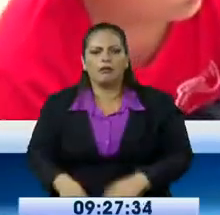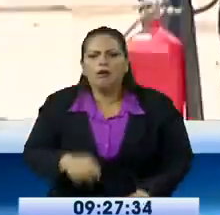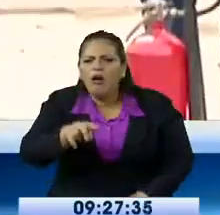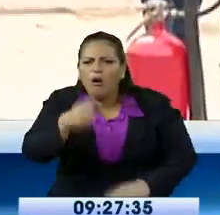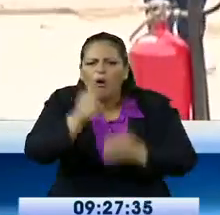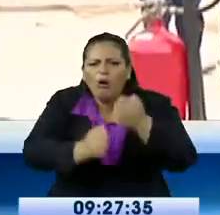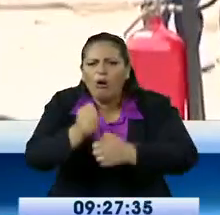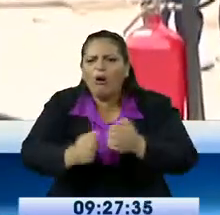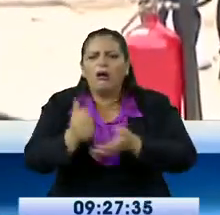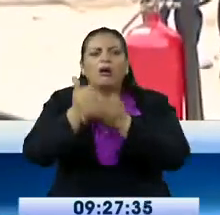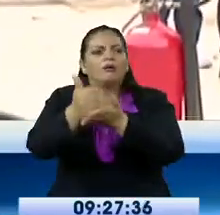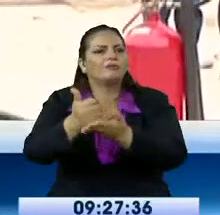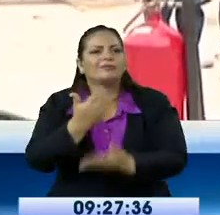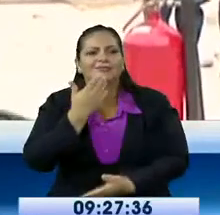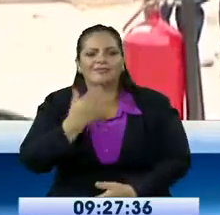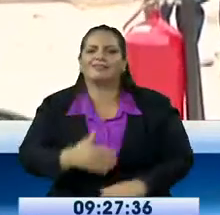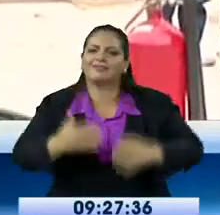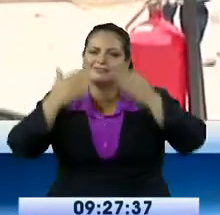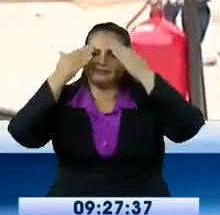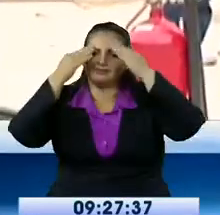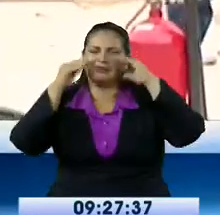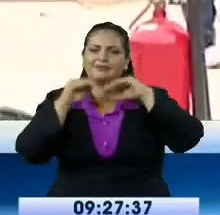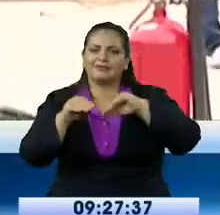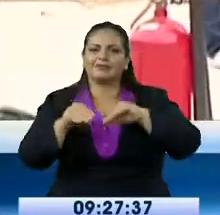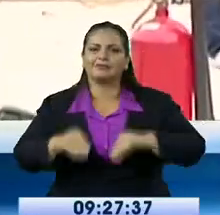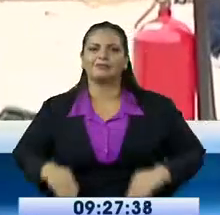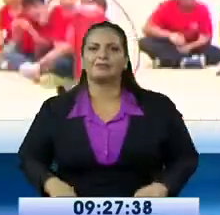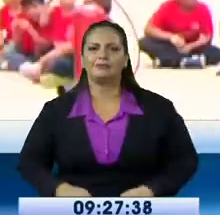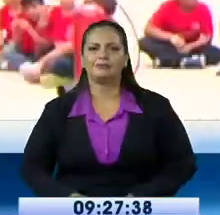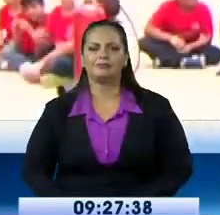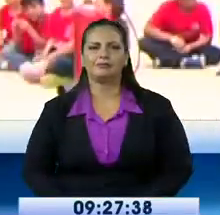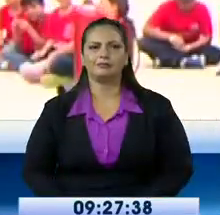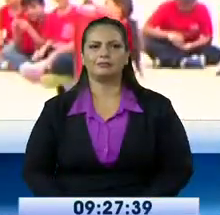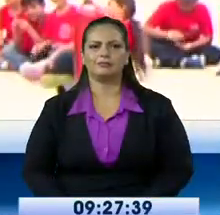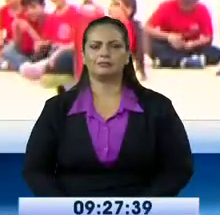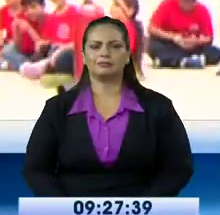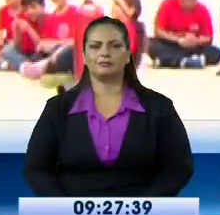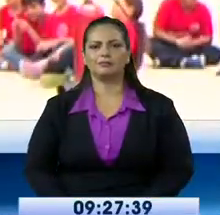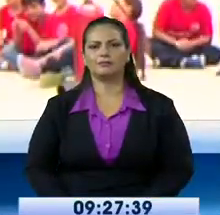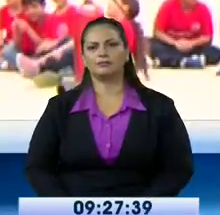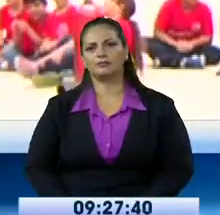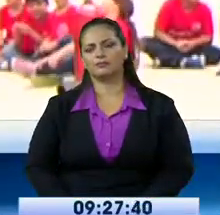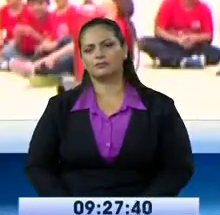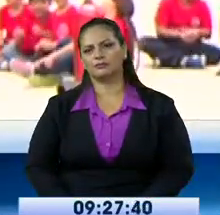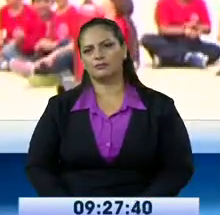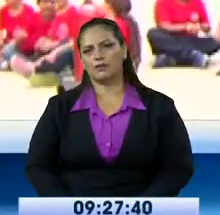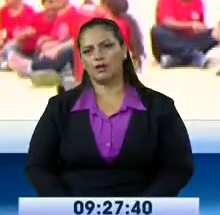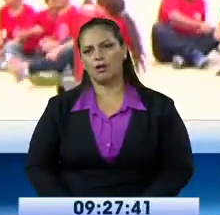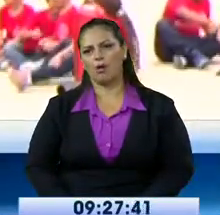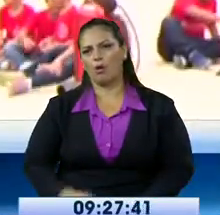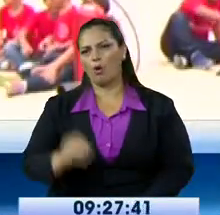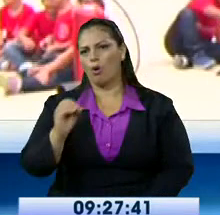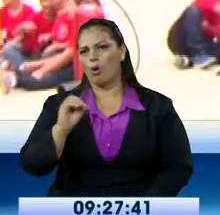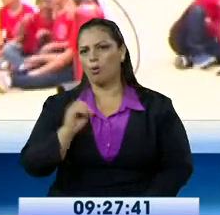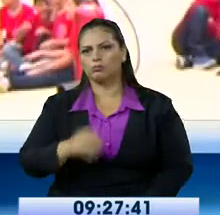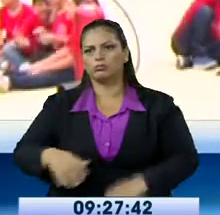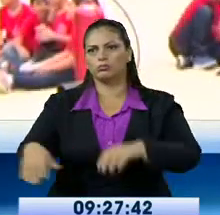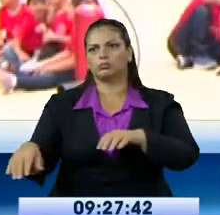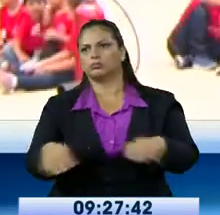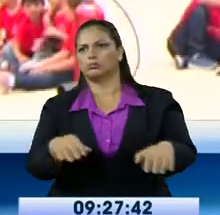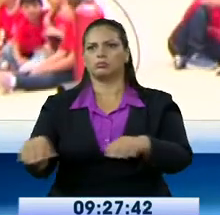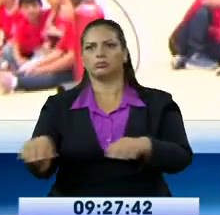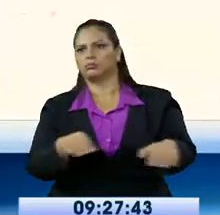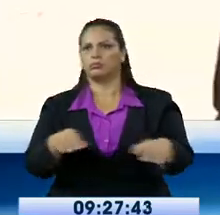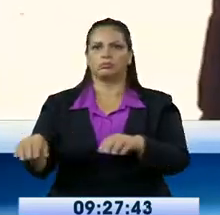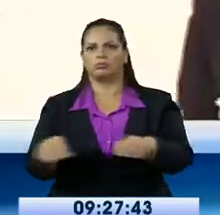extricación y también los ejercicios tácticos que ellos utilizan para salir y evacuar en el caso de haber